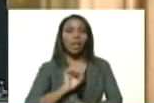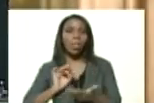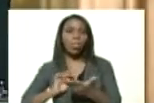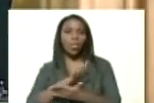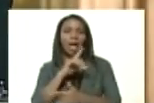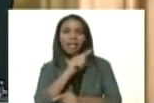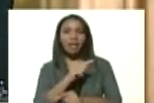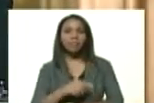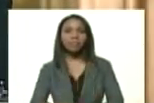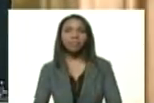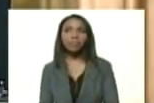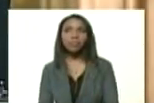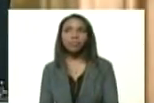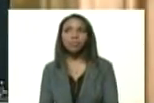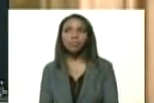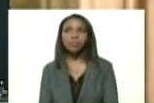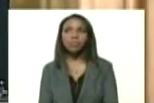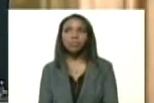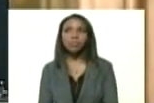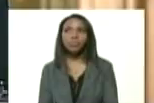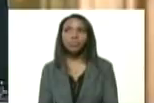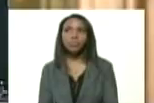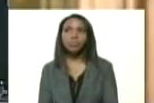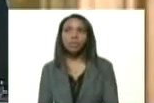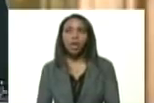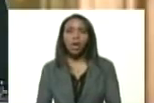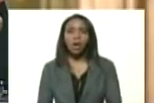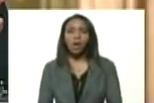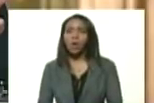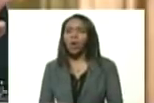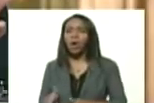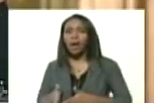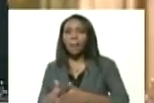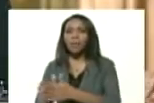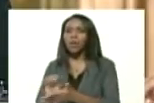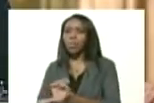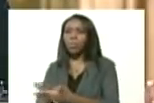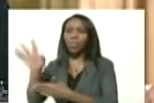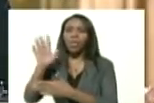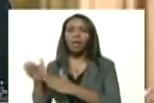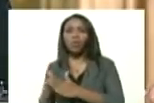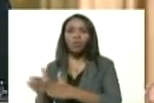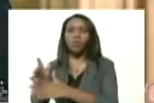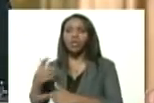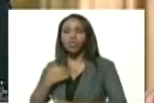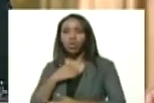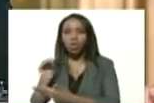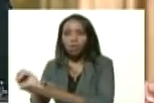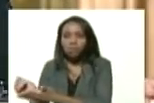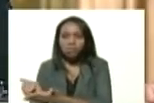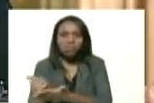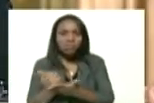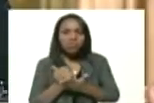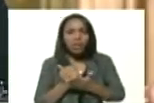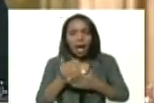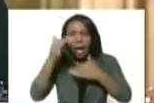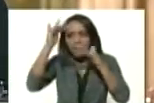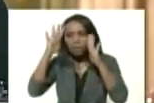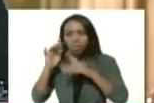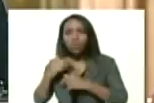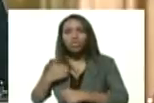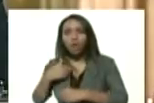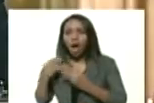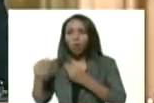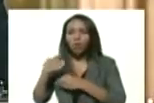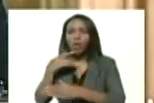de allá que los lanzaron por las trochas los tuvimos que recoger a atender así que estoy de